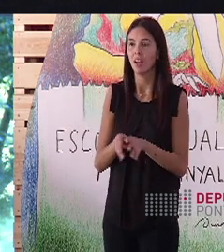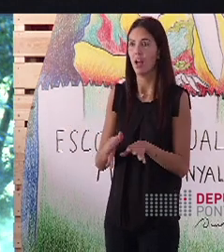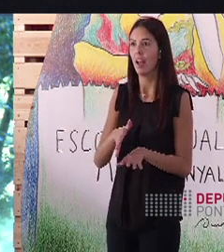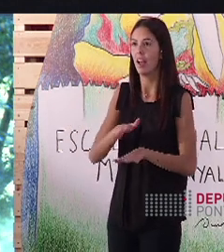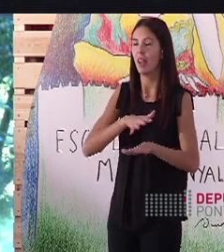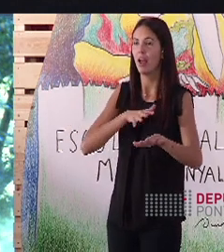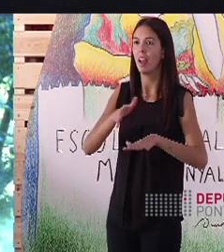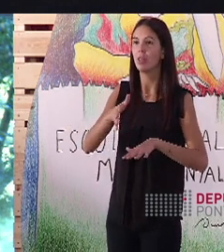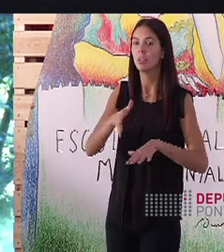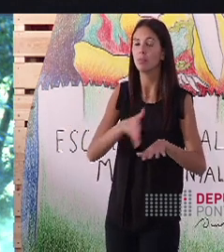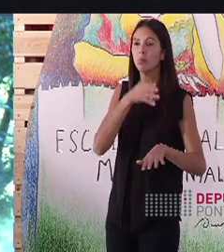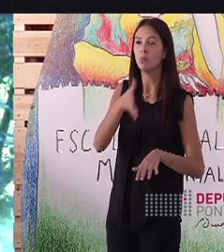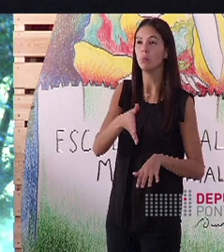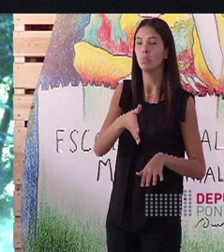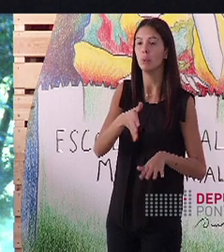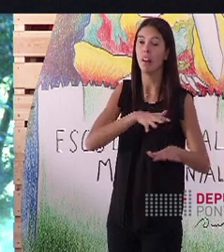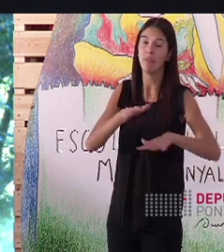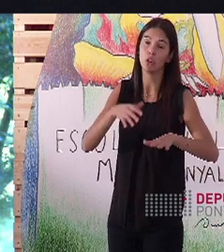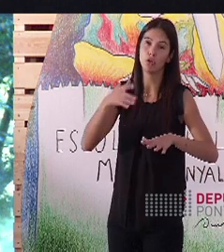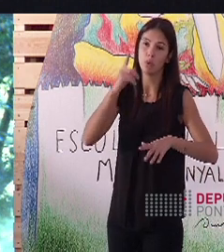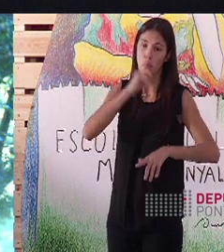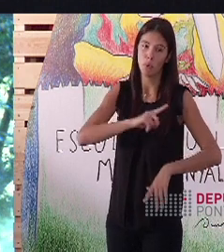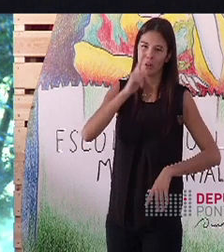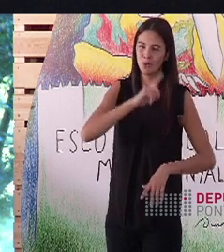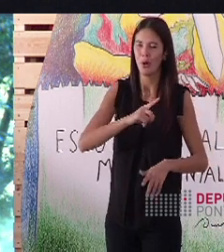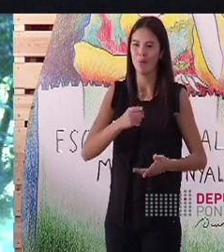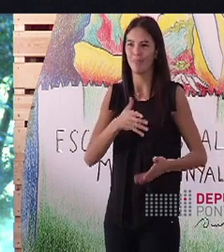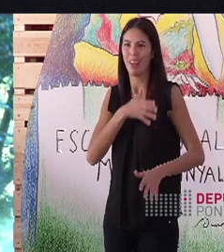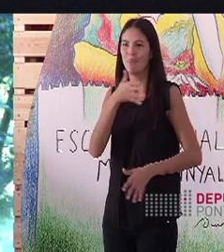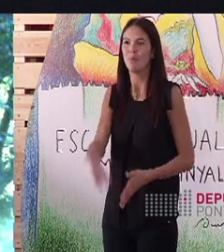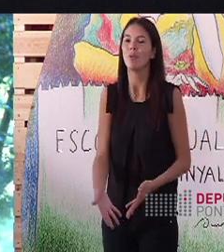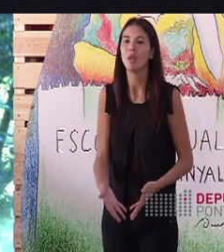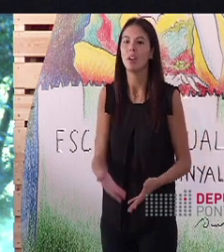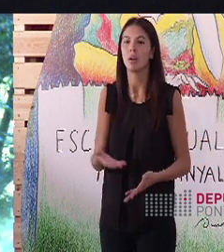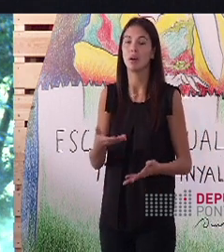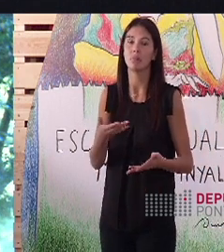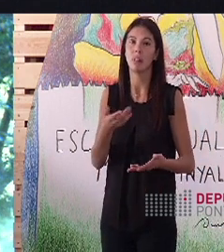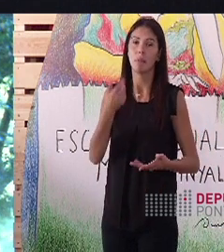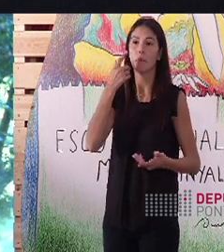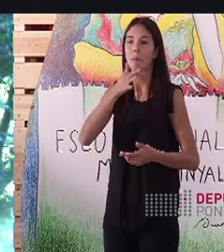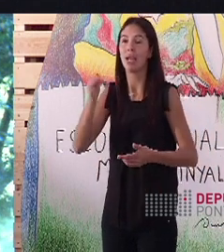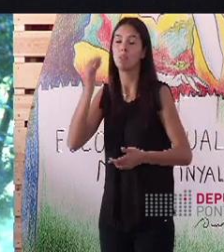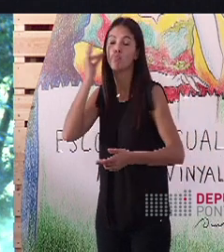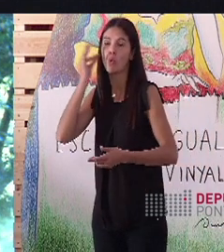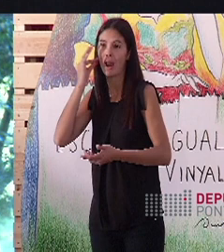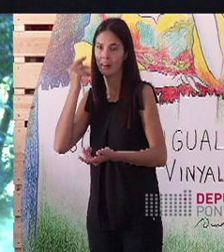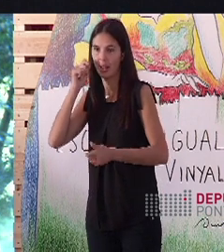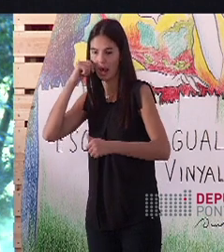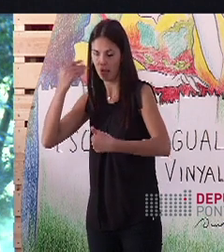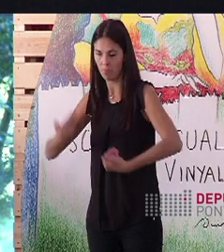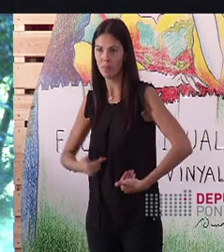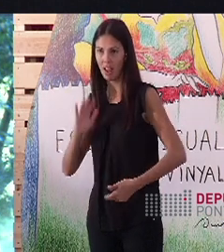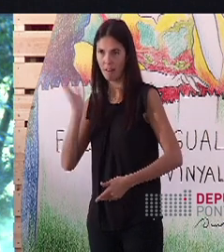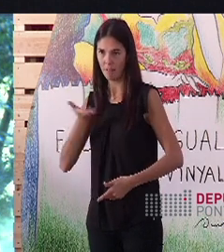simbólicos que tiene la prostitución, bueno, la prostitución tiene efectos simbólicos y efectos materiales sobre todas las mujeres. Una de ellas